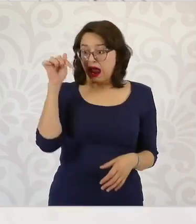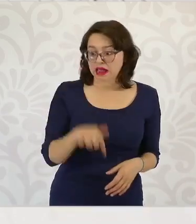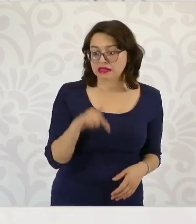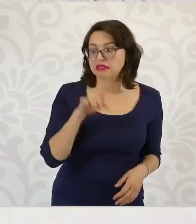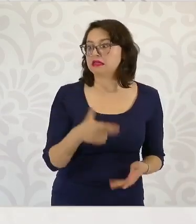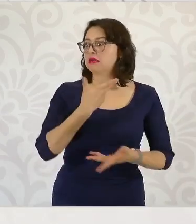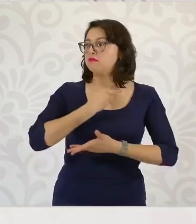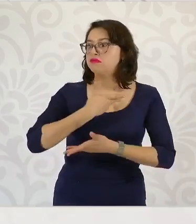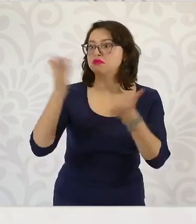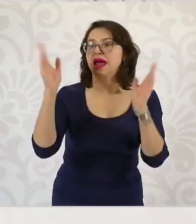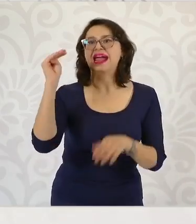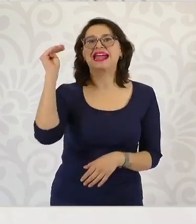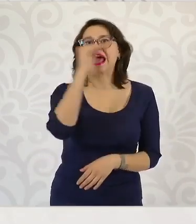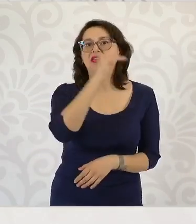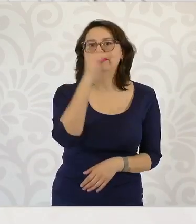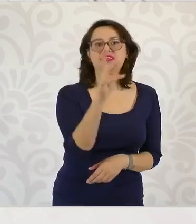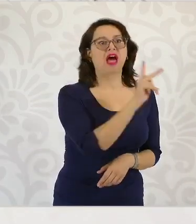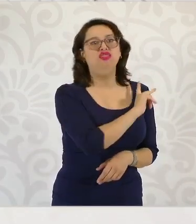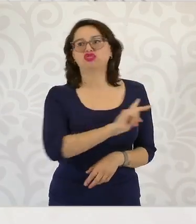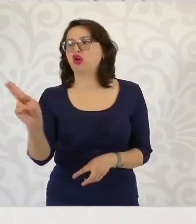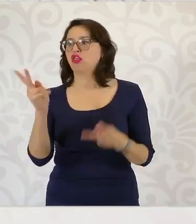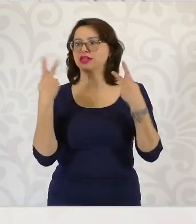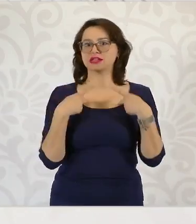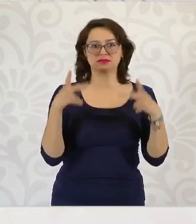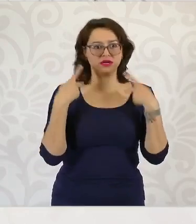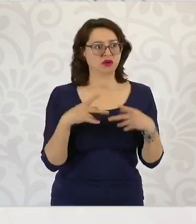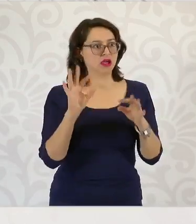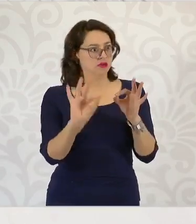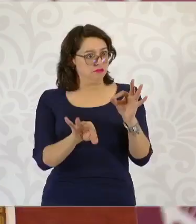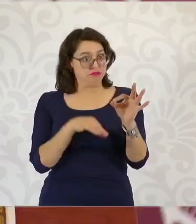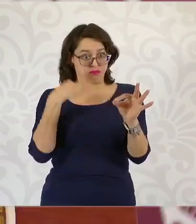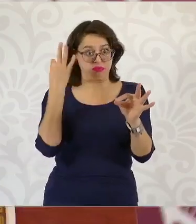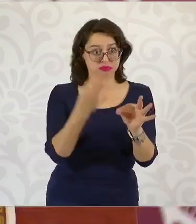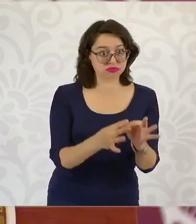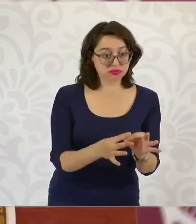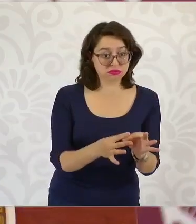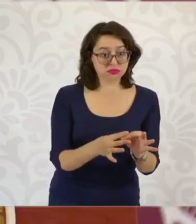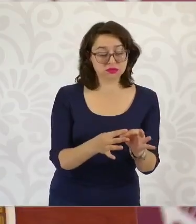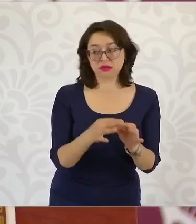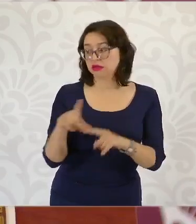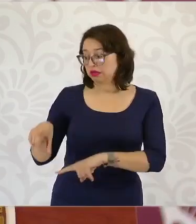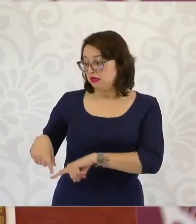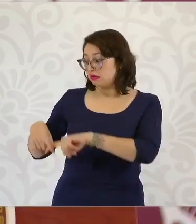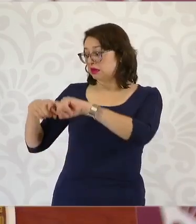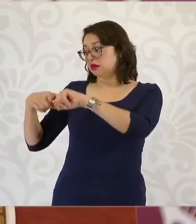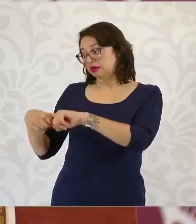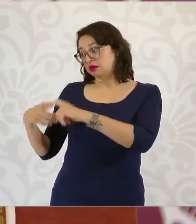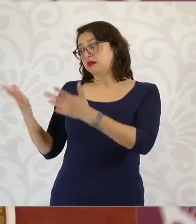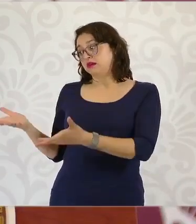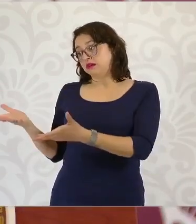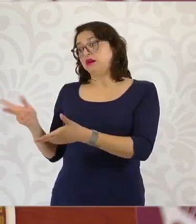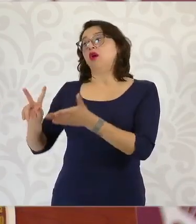trabajo integral que se hizo, entonces comenzó de nuevo a coordinarse todo el sistema de salud